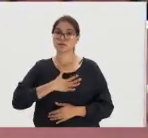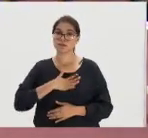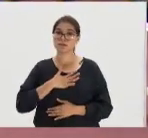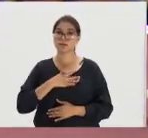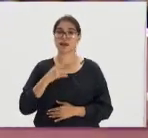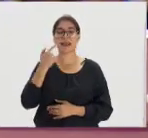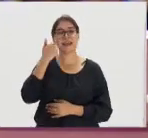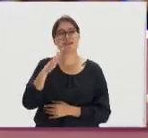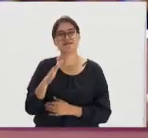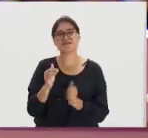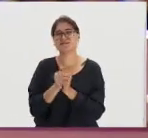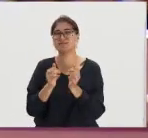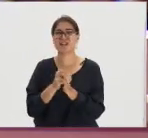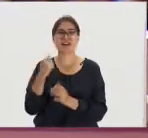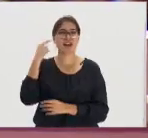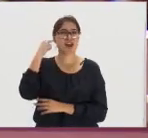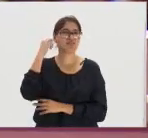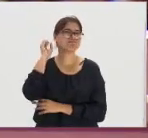oídos. ¿Cuántos dicen amén?